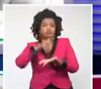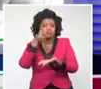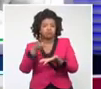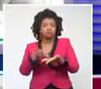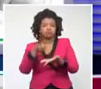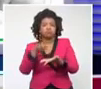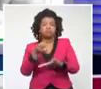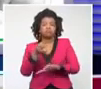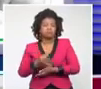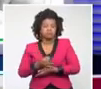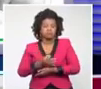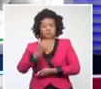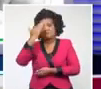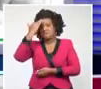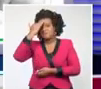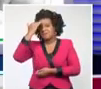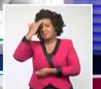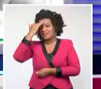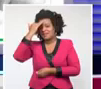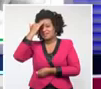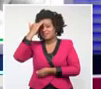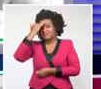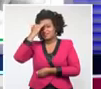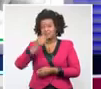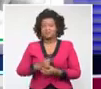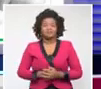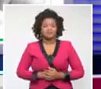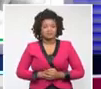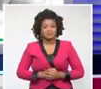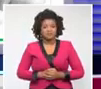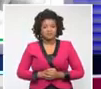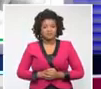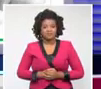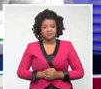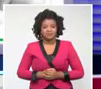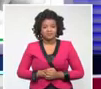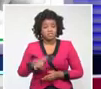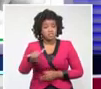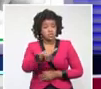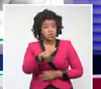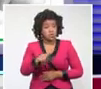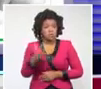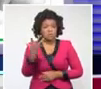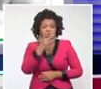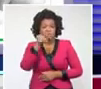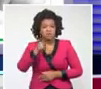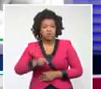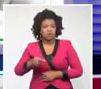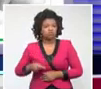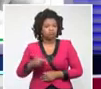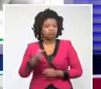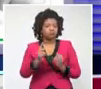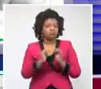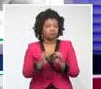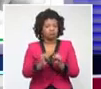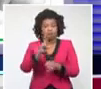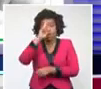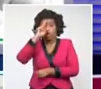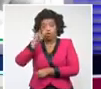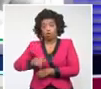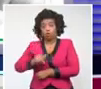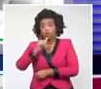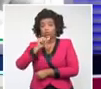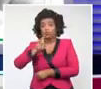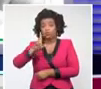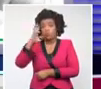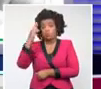la intérprete de lengua de señas, Maday Pérez, y damos la bienvenida, como cada mañana ya, al doctor Francisco Durán García, director nacional